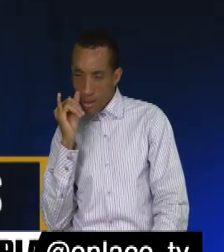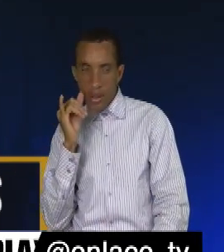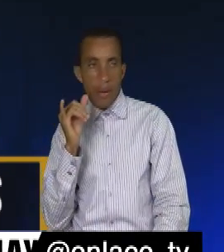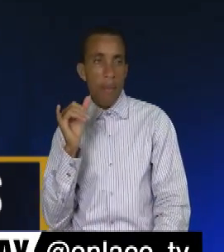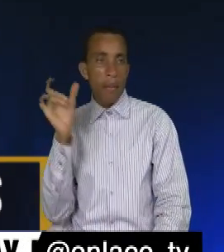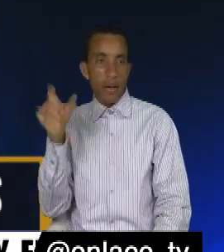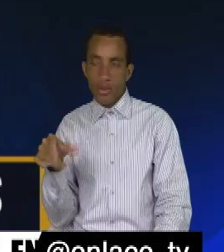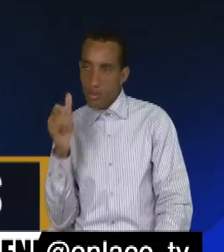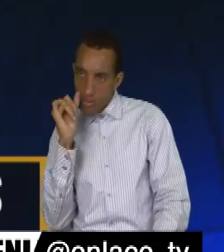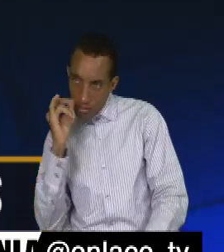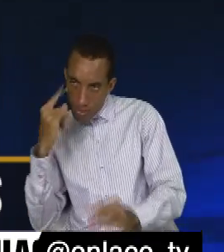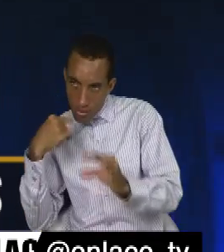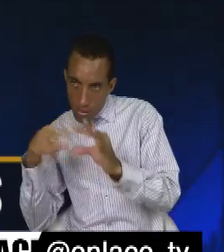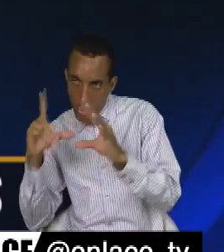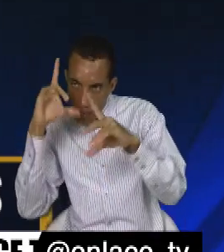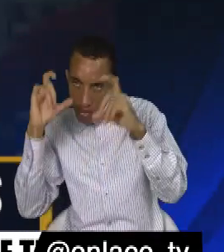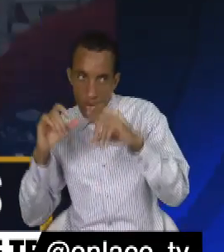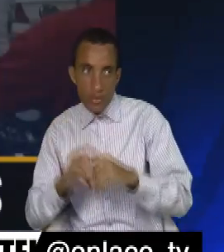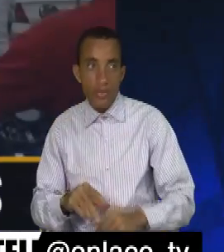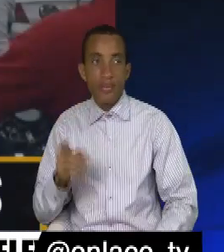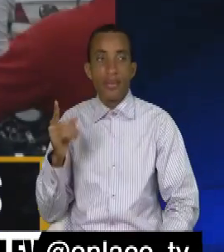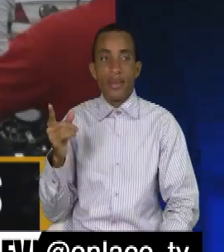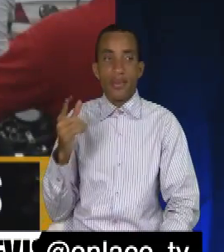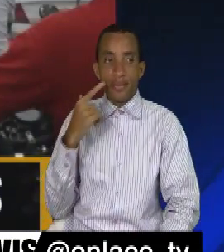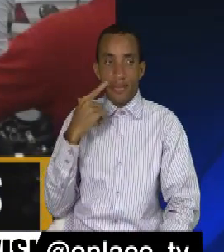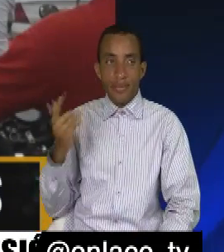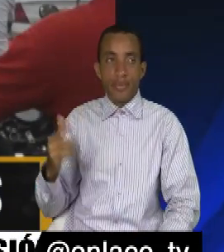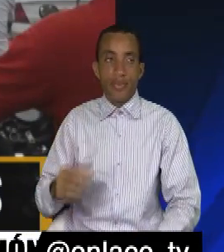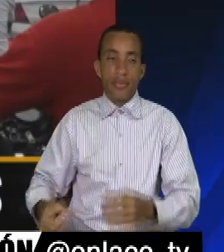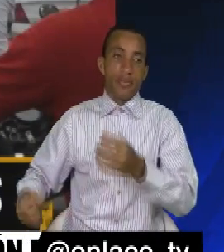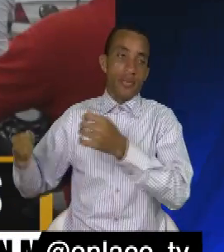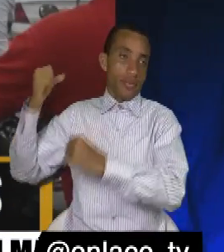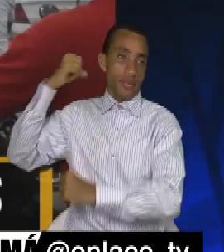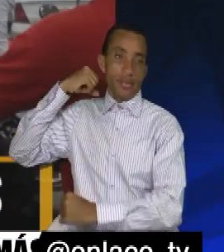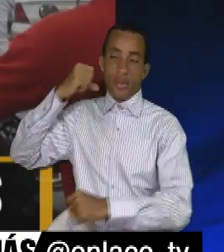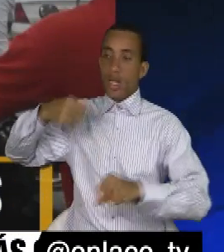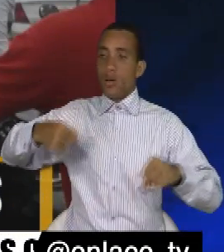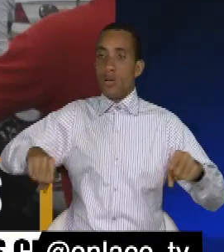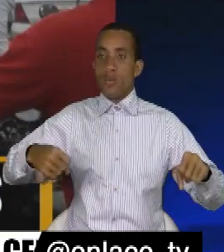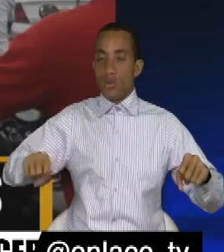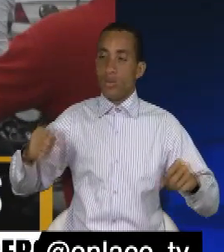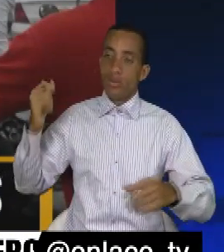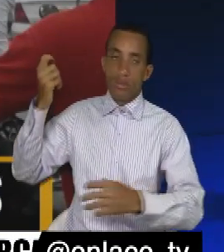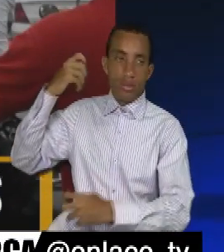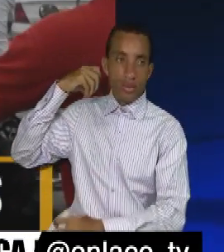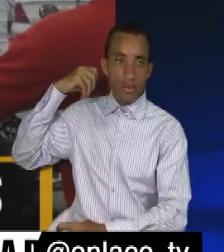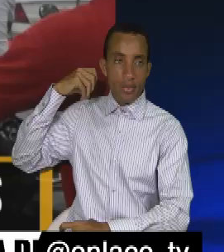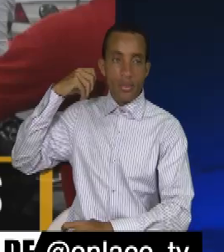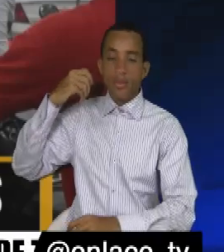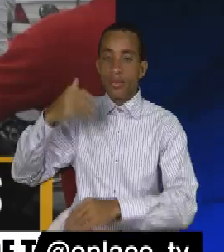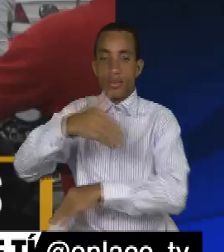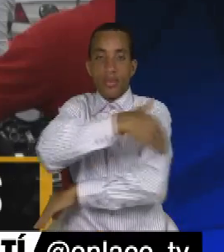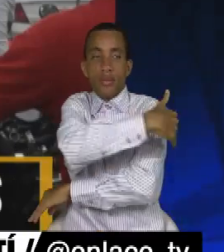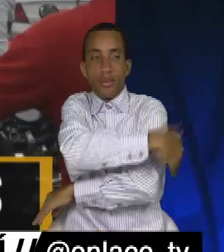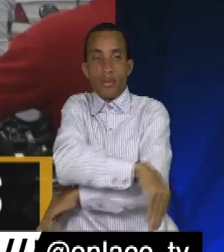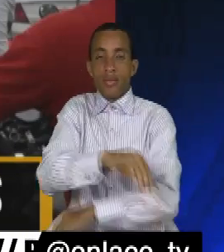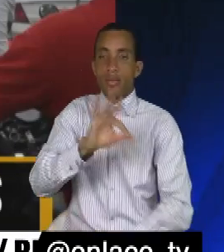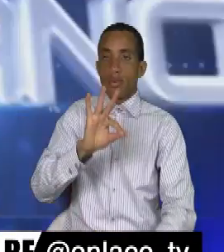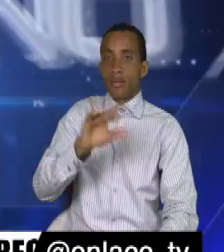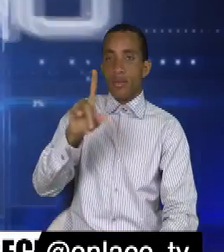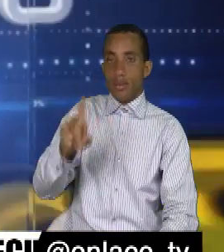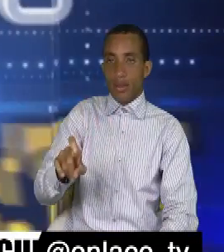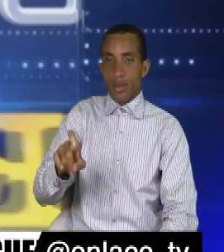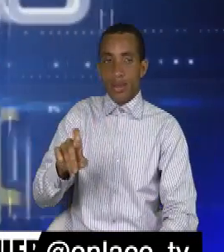para denunciar la forma imprudente como es transportado un paral en una motocicleta. El hecho se da en la carrera 36 del semáforo de la Floresta